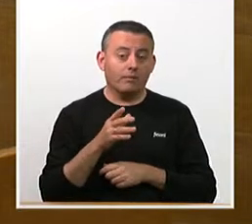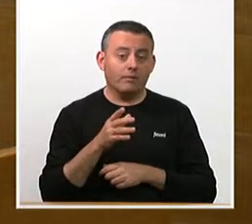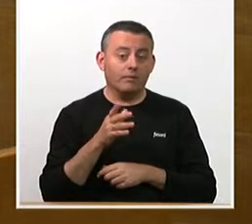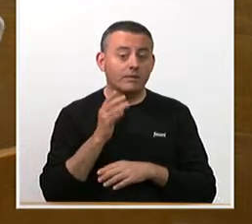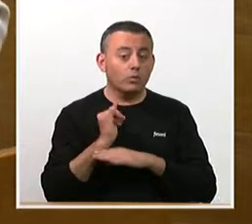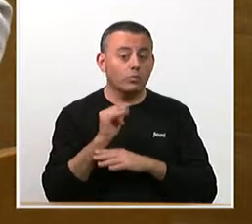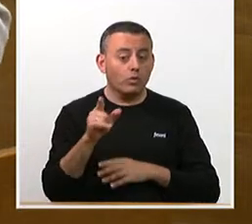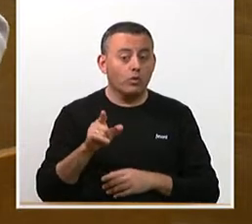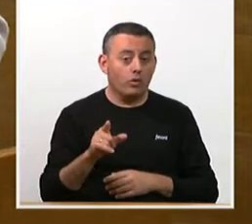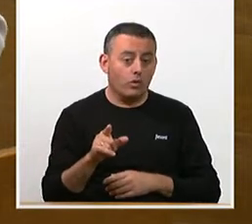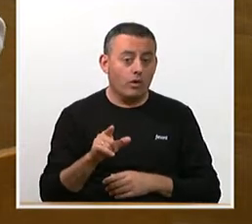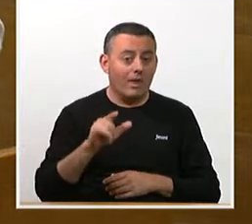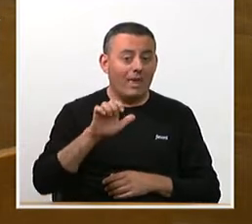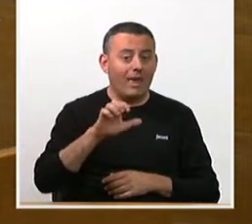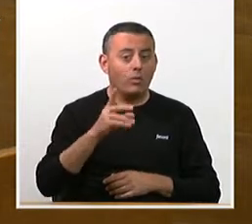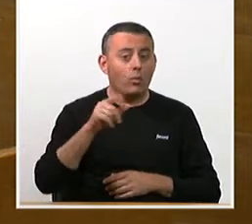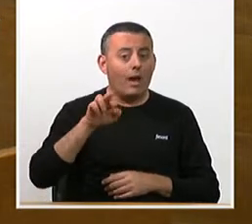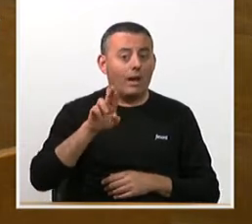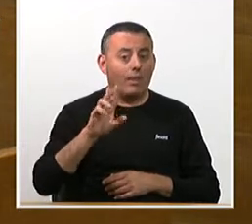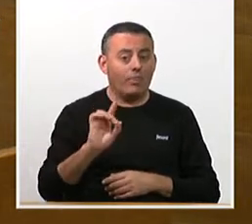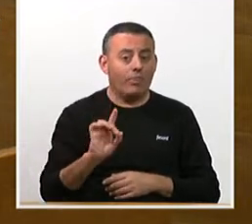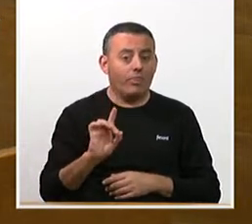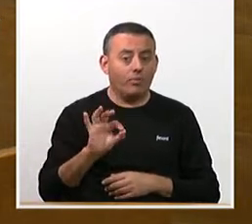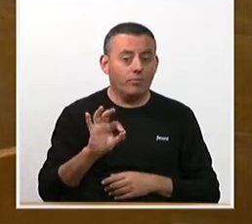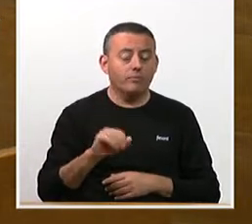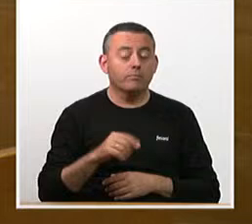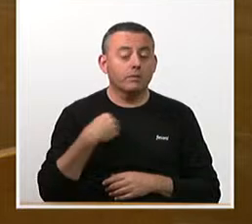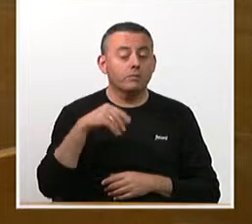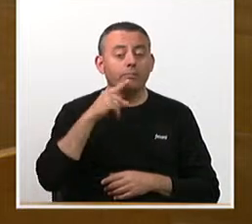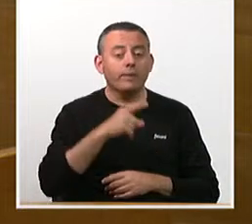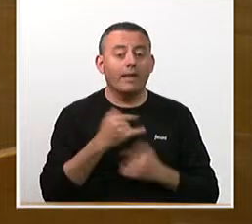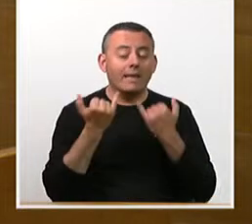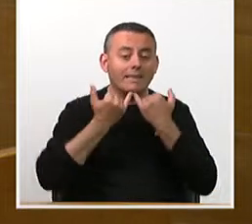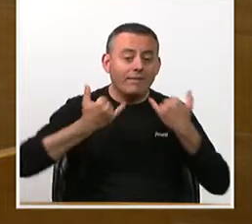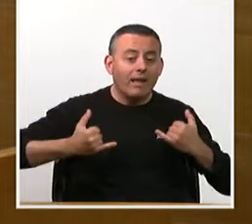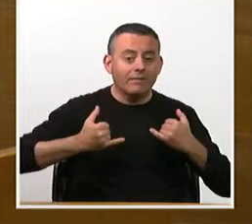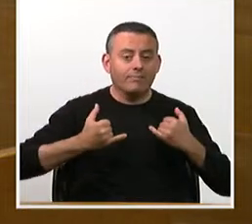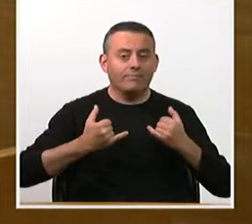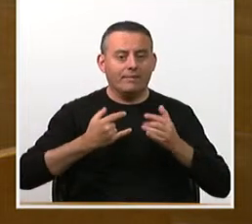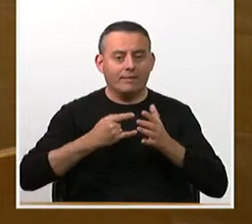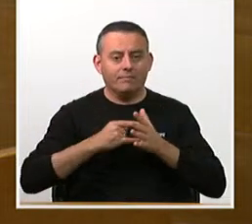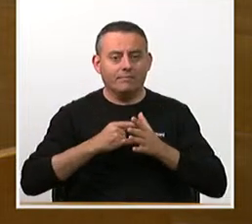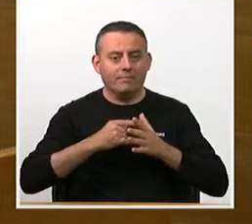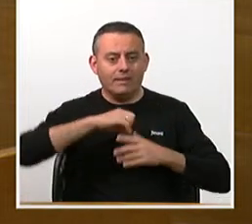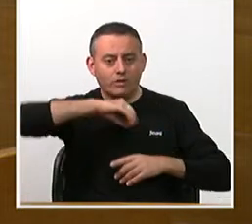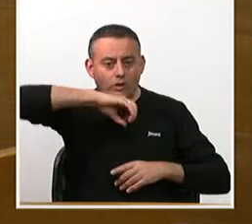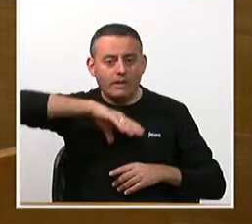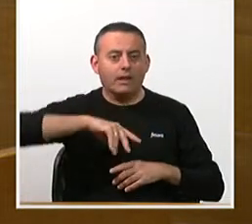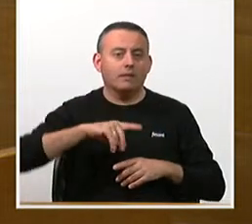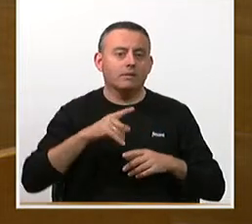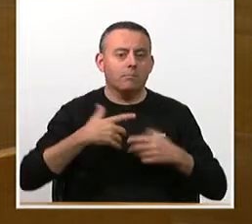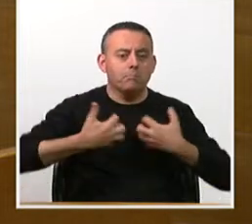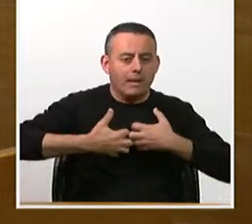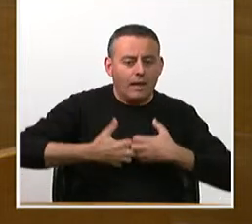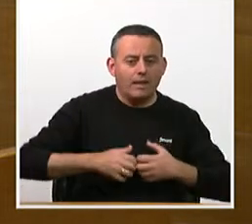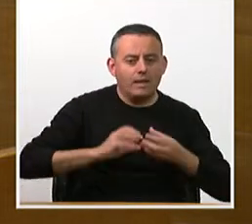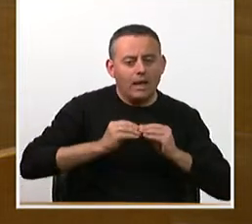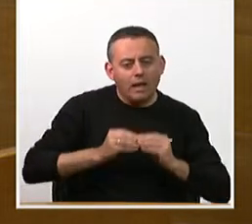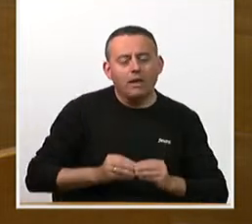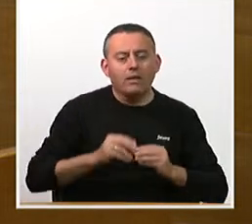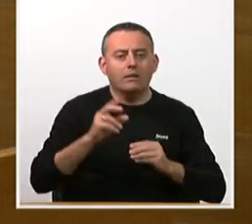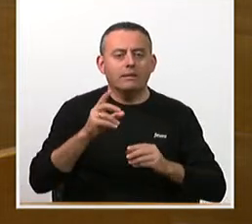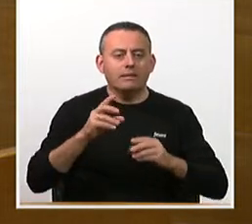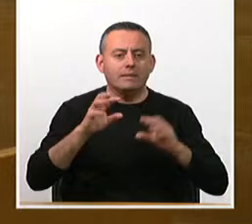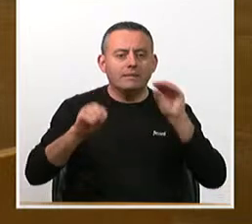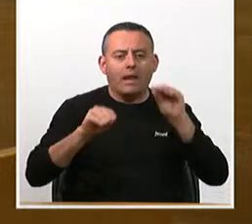Cent que incl families profesionales de electri y electrónica Fabric mecánica instala y manim